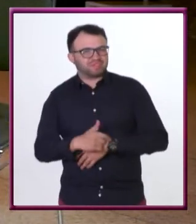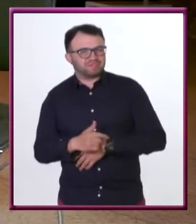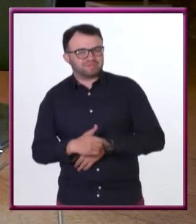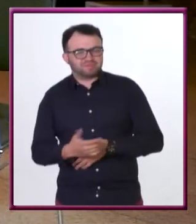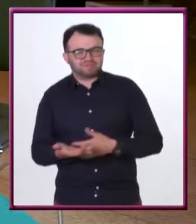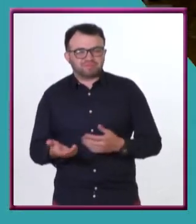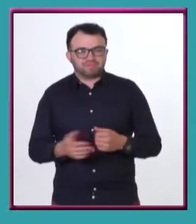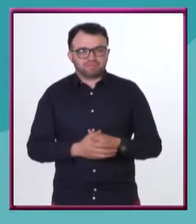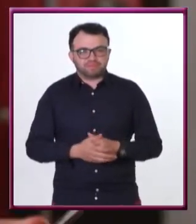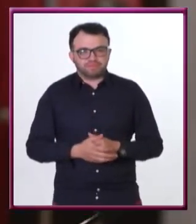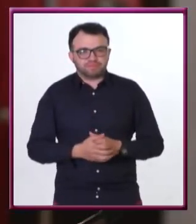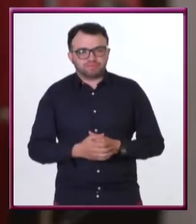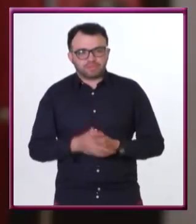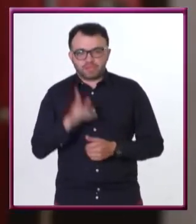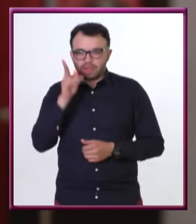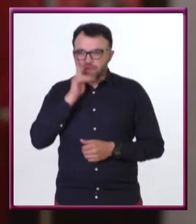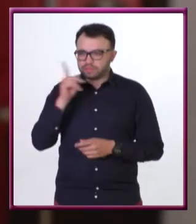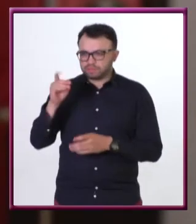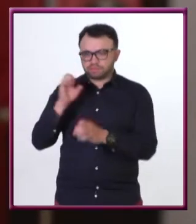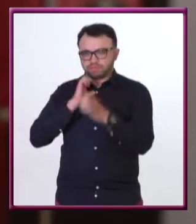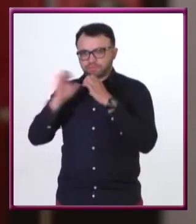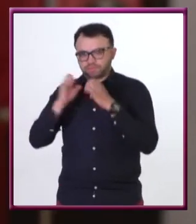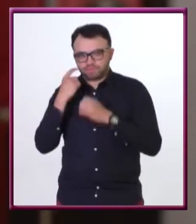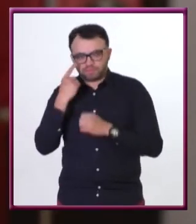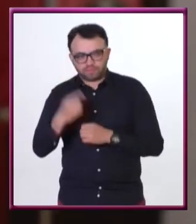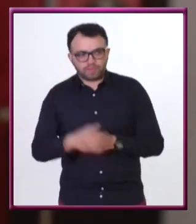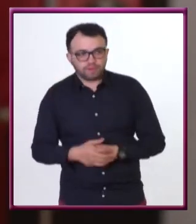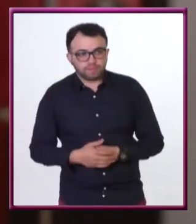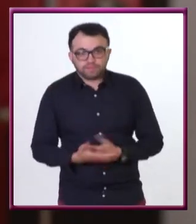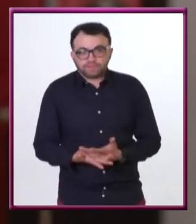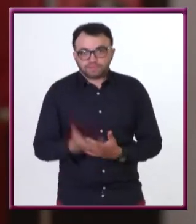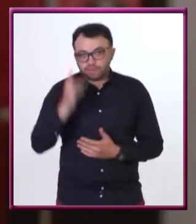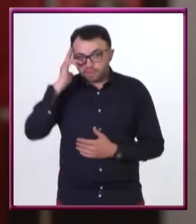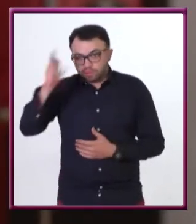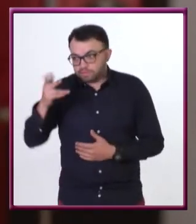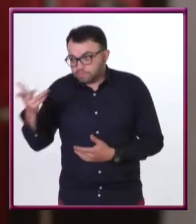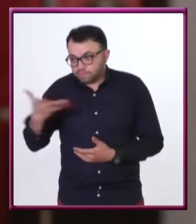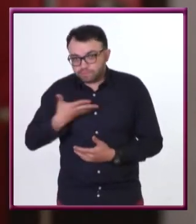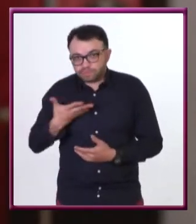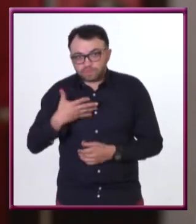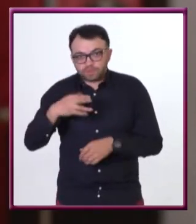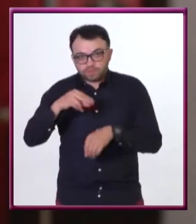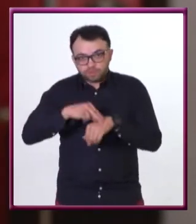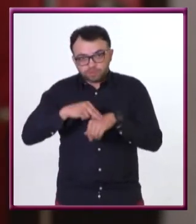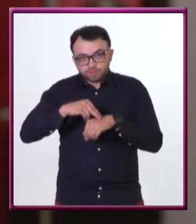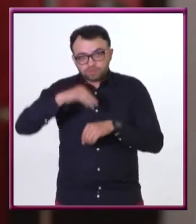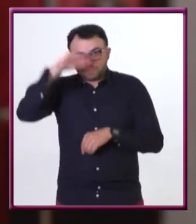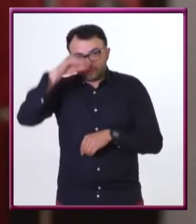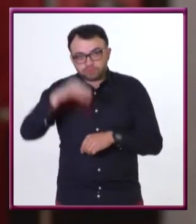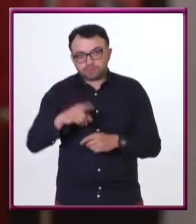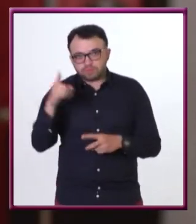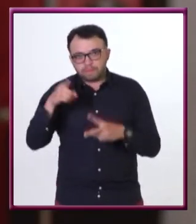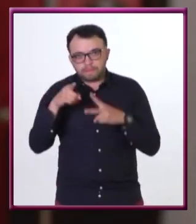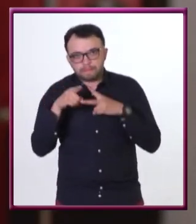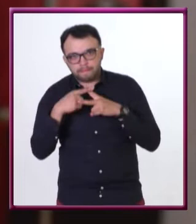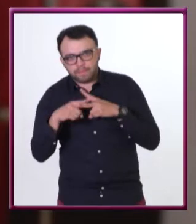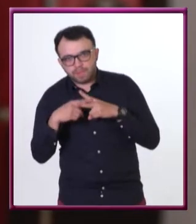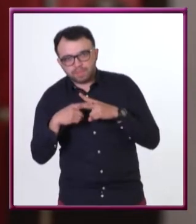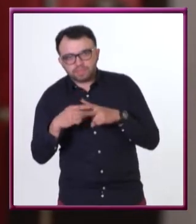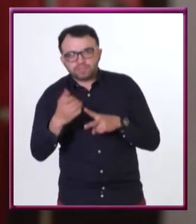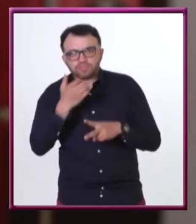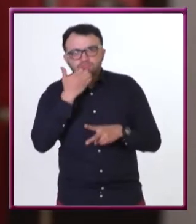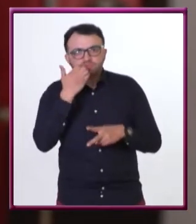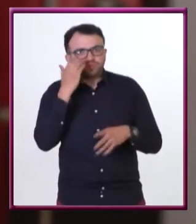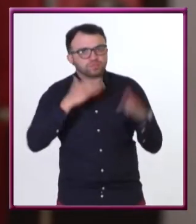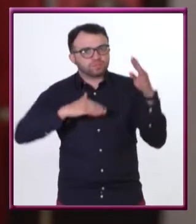entrevista? Hola, ¿qué tal? Estamos con el doctor Marco Antonio Rodríguez Andrade, quien es matemático de la Escuela